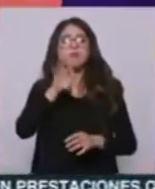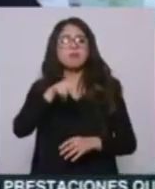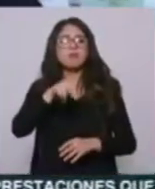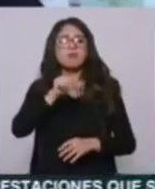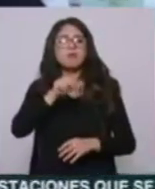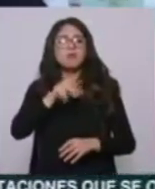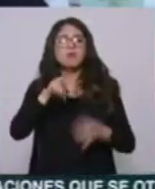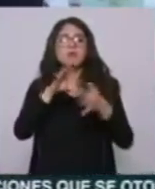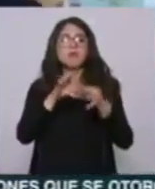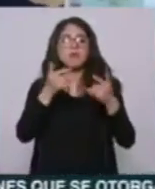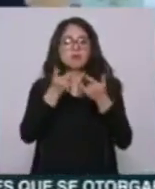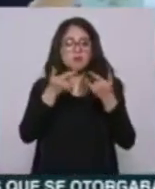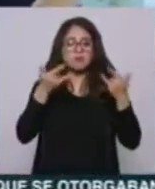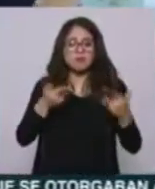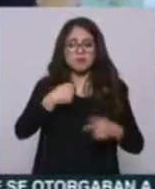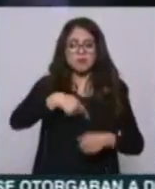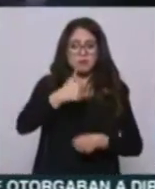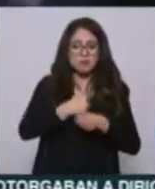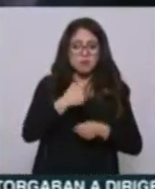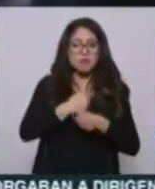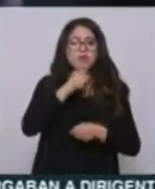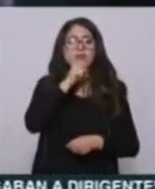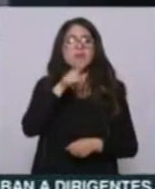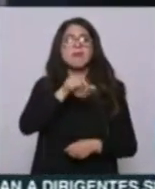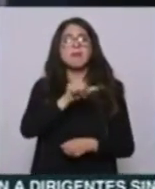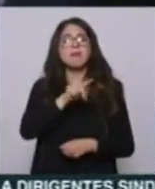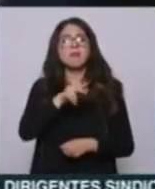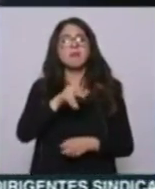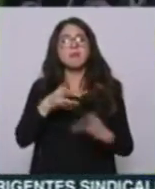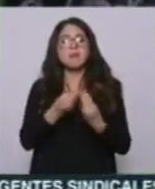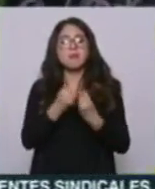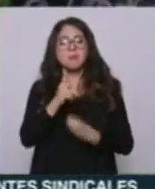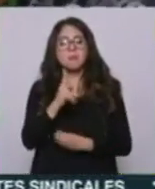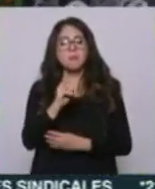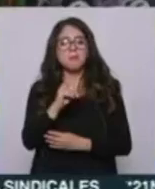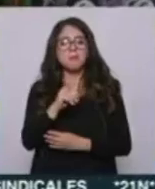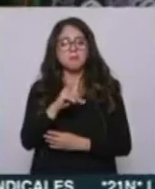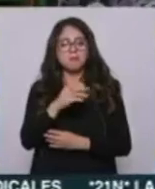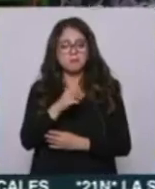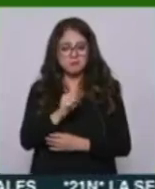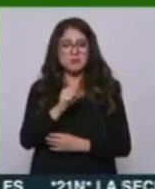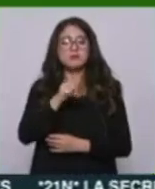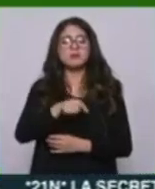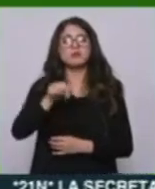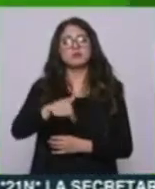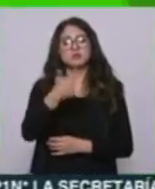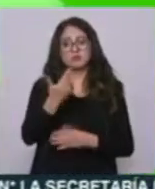Cuentos de los Abuelos y el montaje teatral Las Aventuras de Popochis. La cita es a las 12 horas.